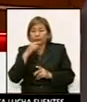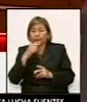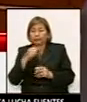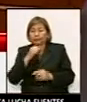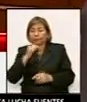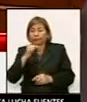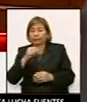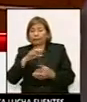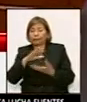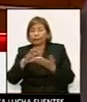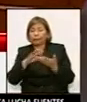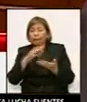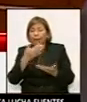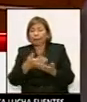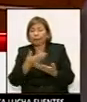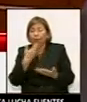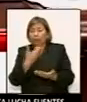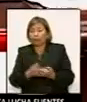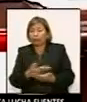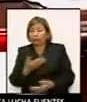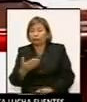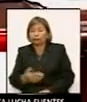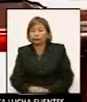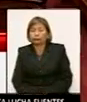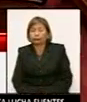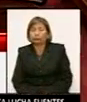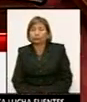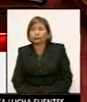defensoras ambientales. Muchas gracias, presidente. ¿Autorizado el video?